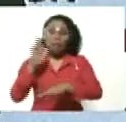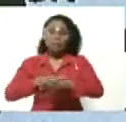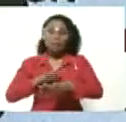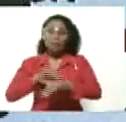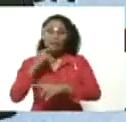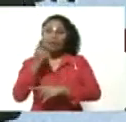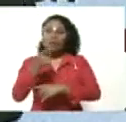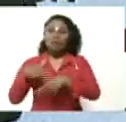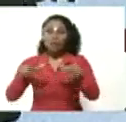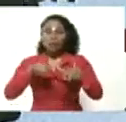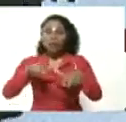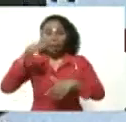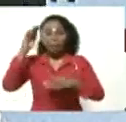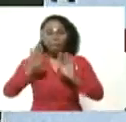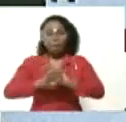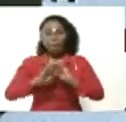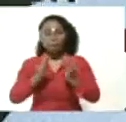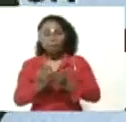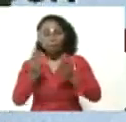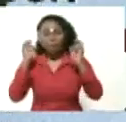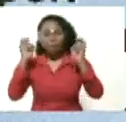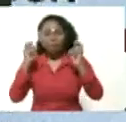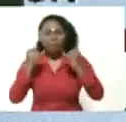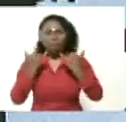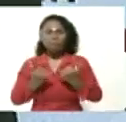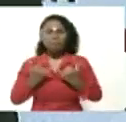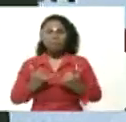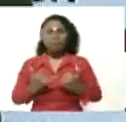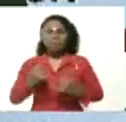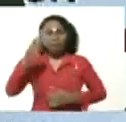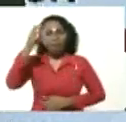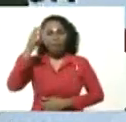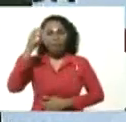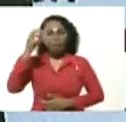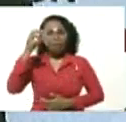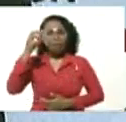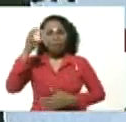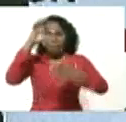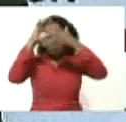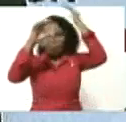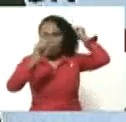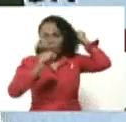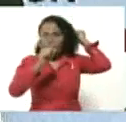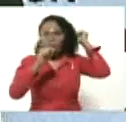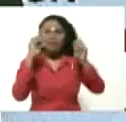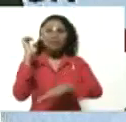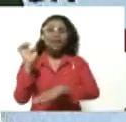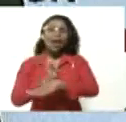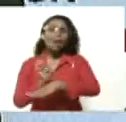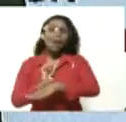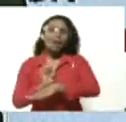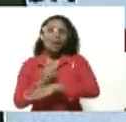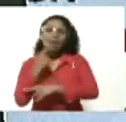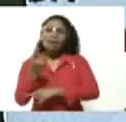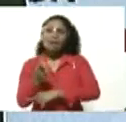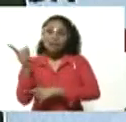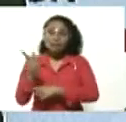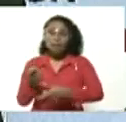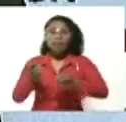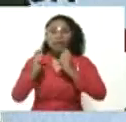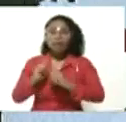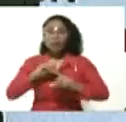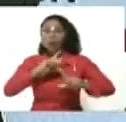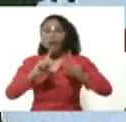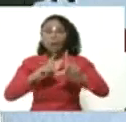en un mundo en transición. Decía recientemente el canciller ecuatoriano Ricardo Patiño que intentaron que los